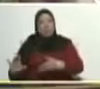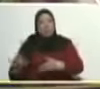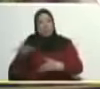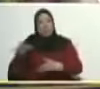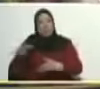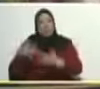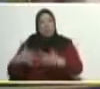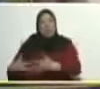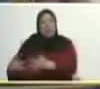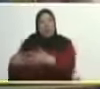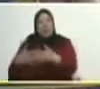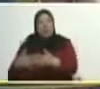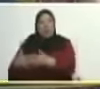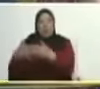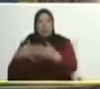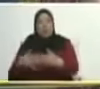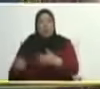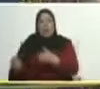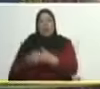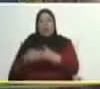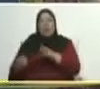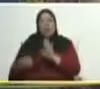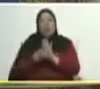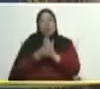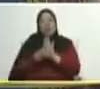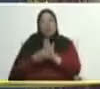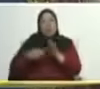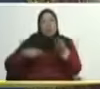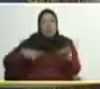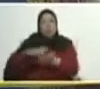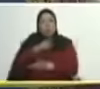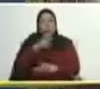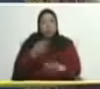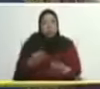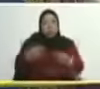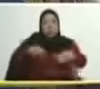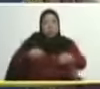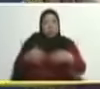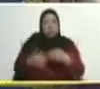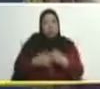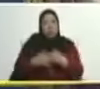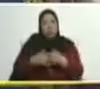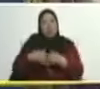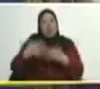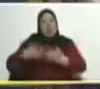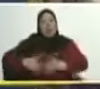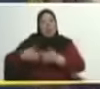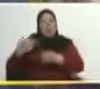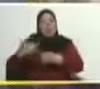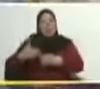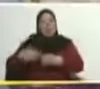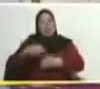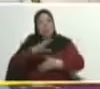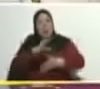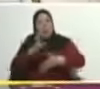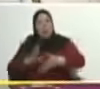el imperialismo quien lanzó los misiles de las sanciones contra Petrocaribe.